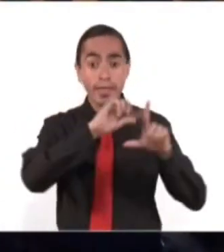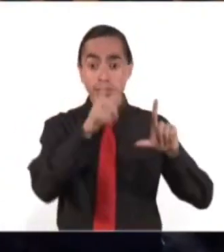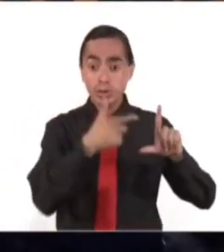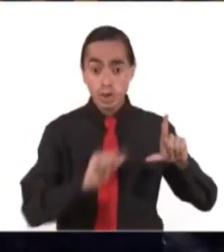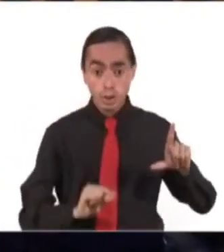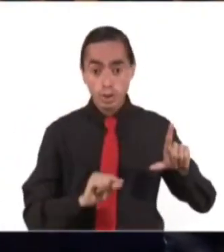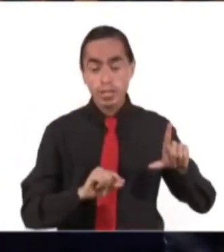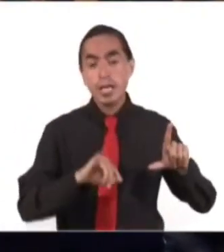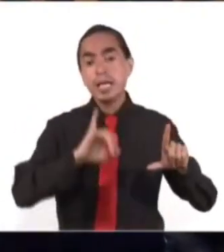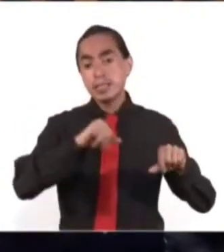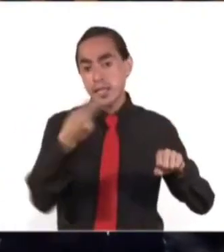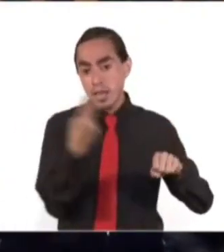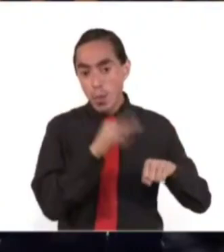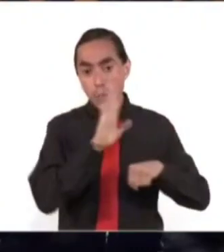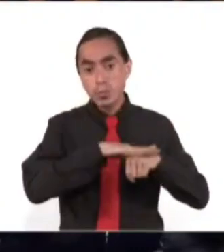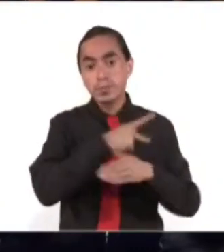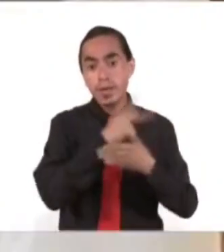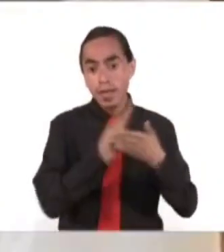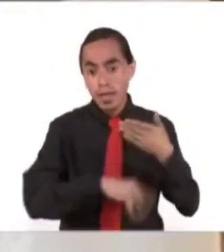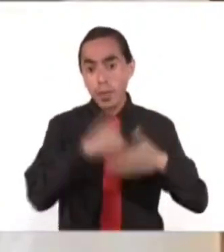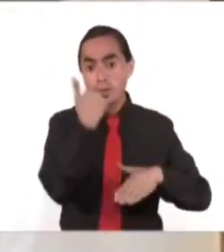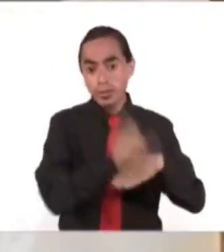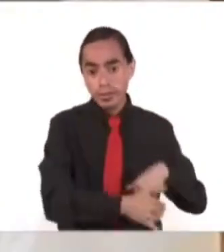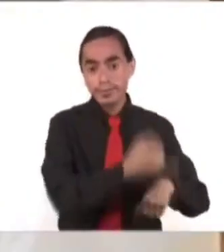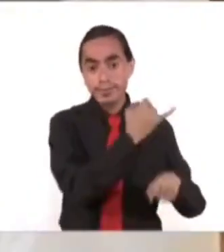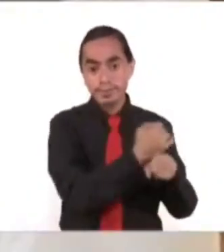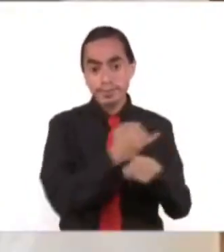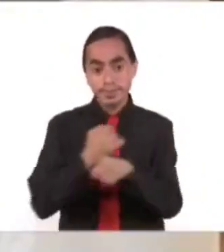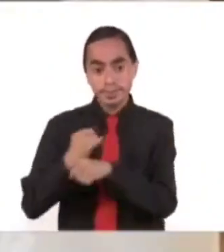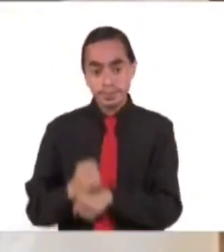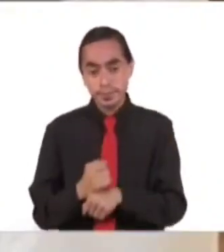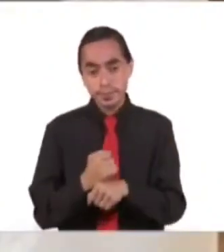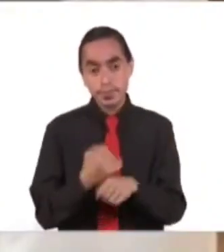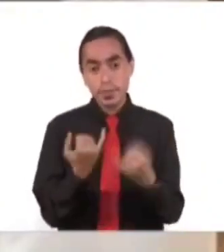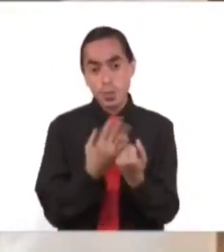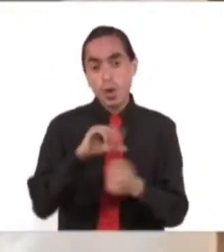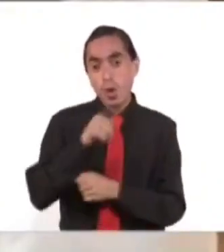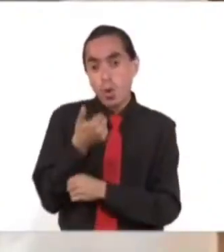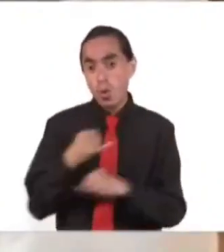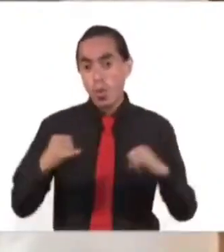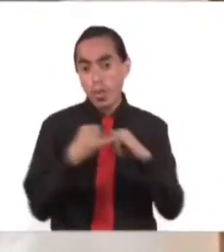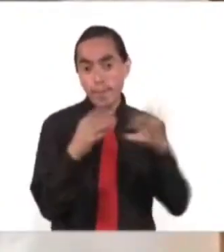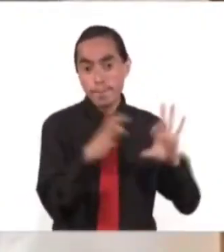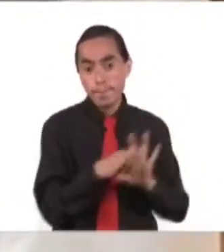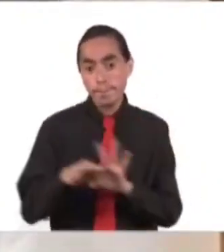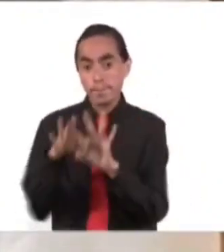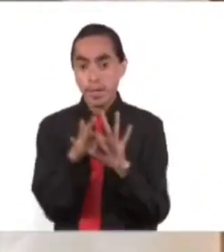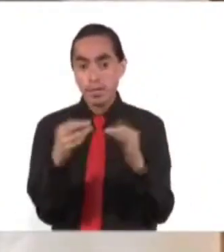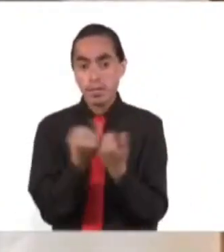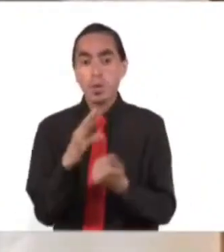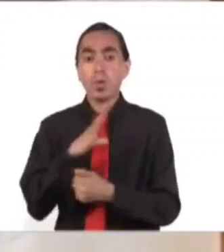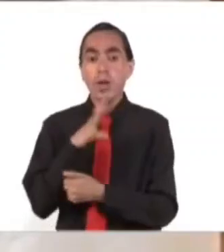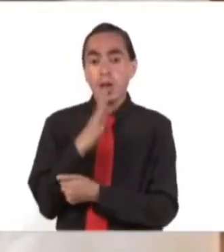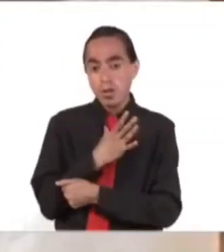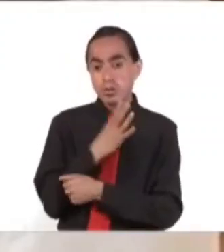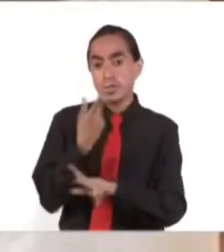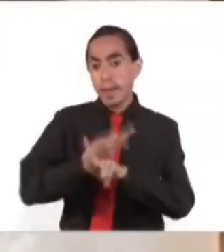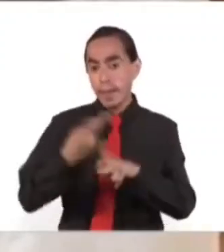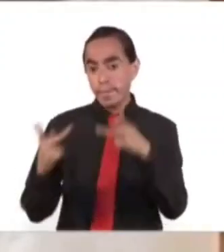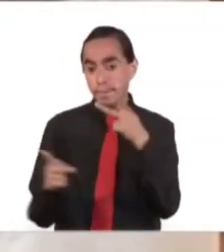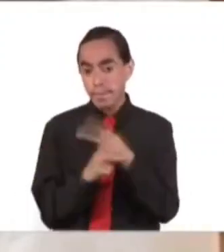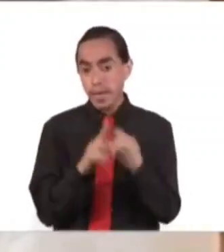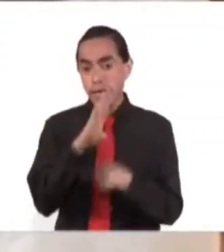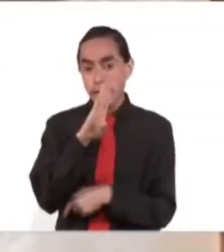tener más proyectos de investigación, tenemos que relacionarnos con las otras instituciones, también con el bachillerato.